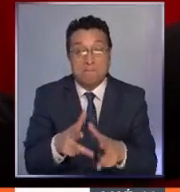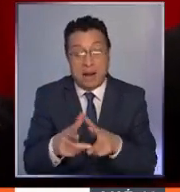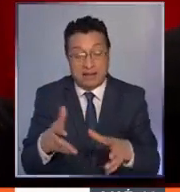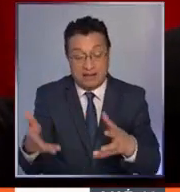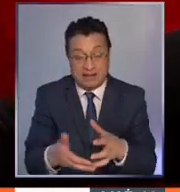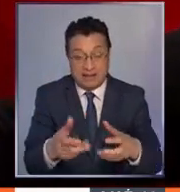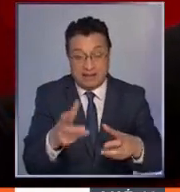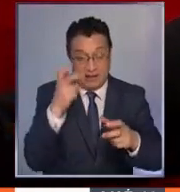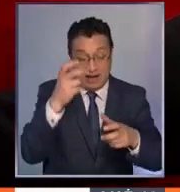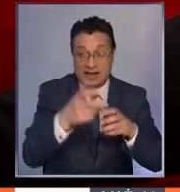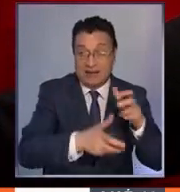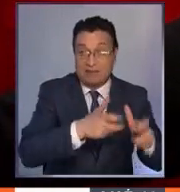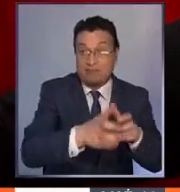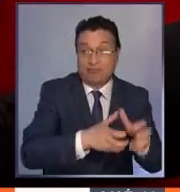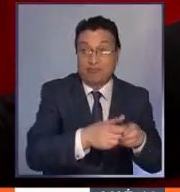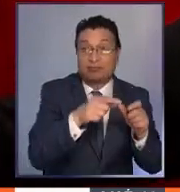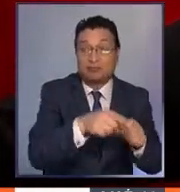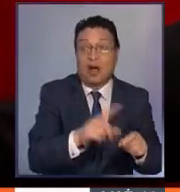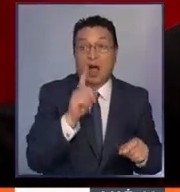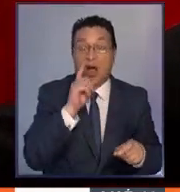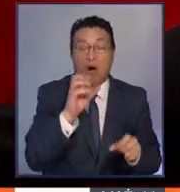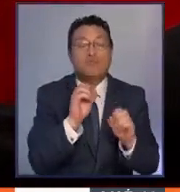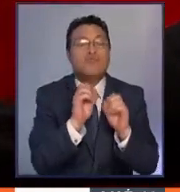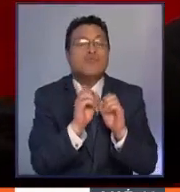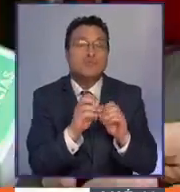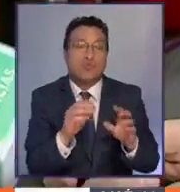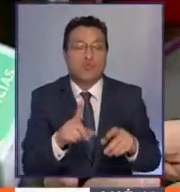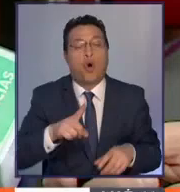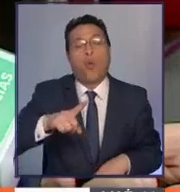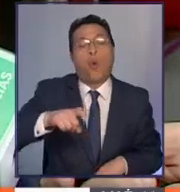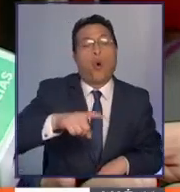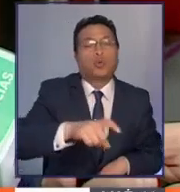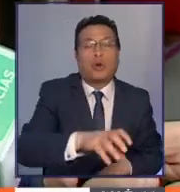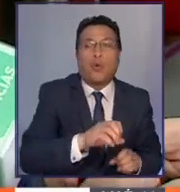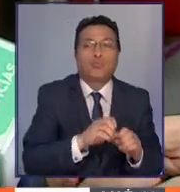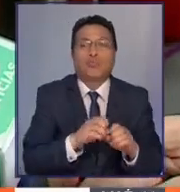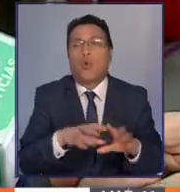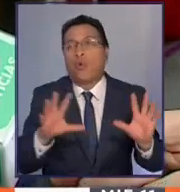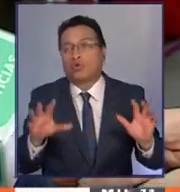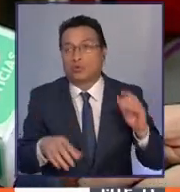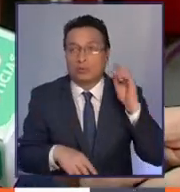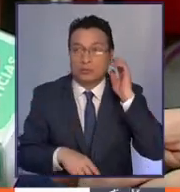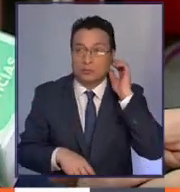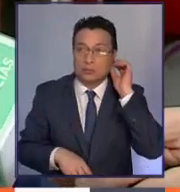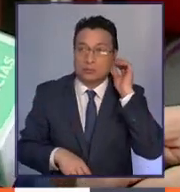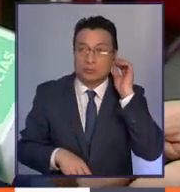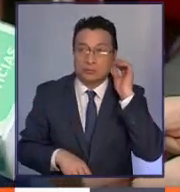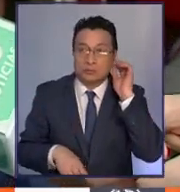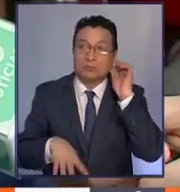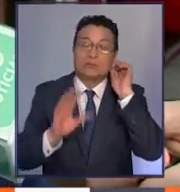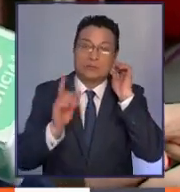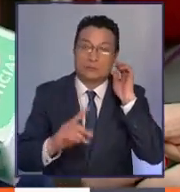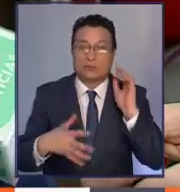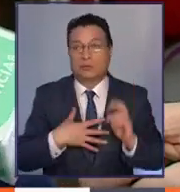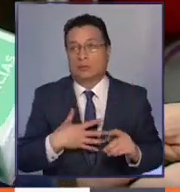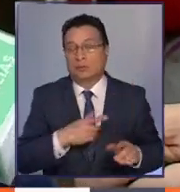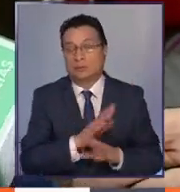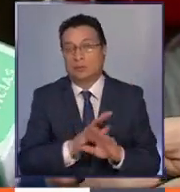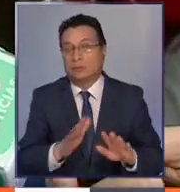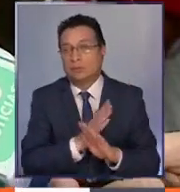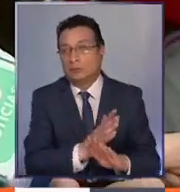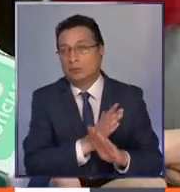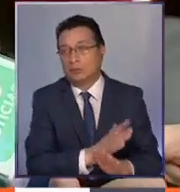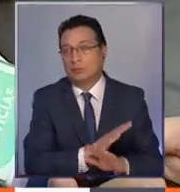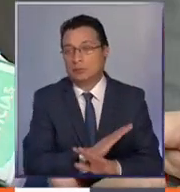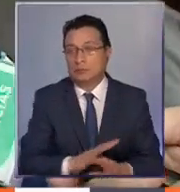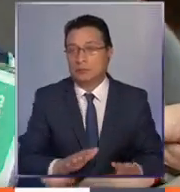procesaba las carnes, tenía una tremenda cantidad de gusanos. Sin embargo, no vuelvo a comprar más por aquí, por eso mismo. Sí, sí.